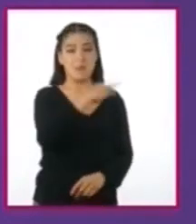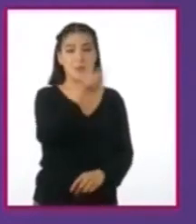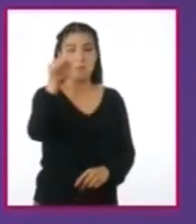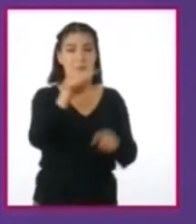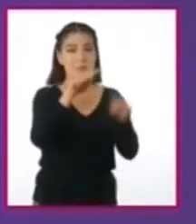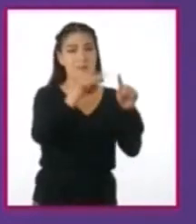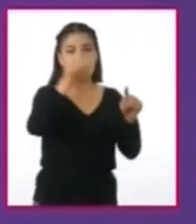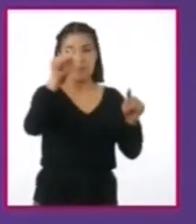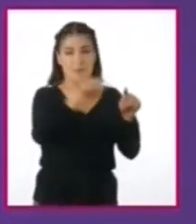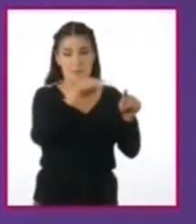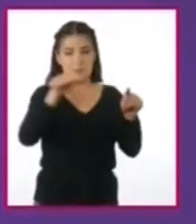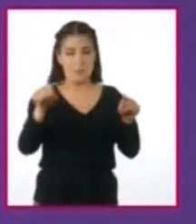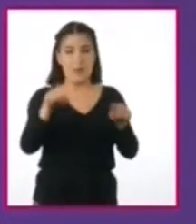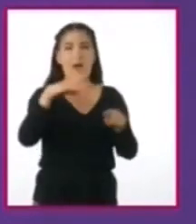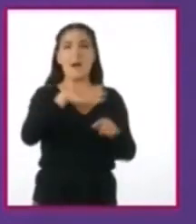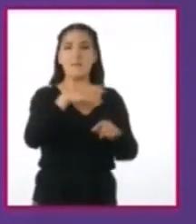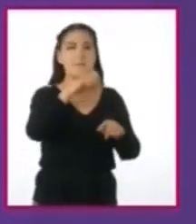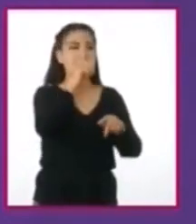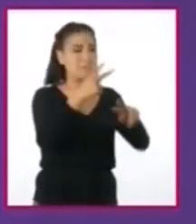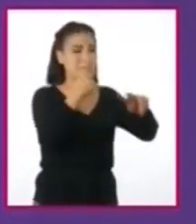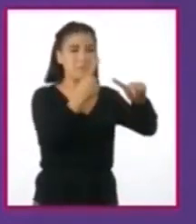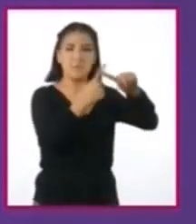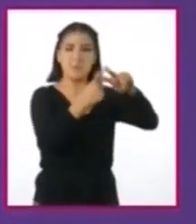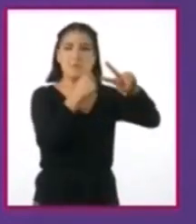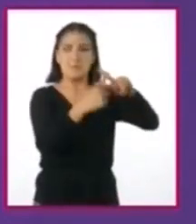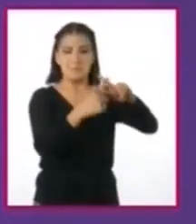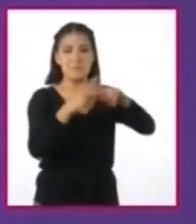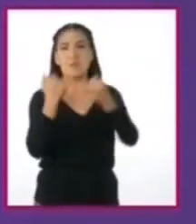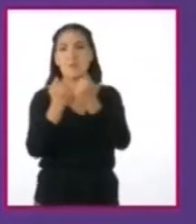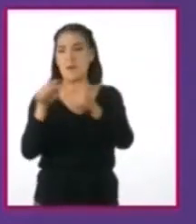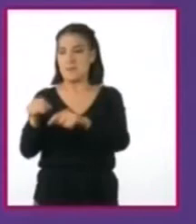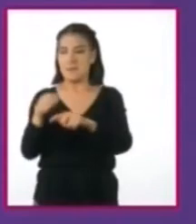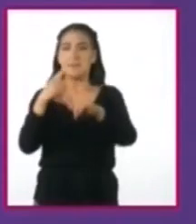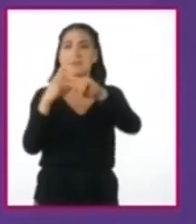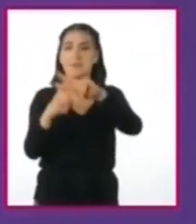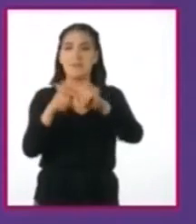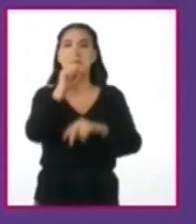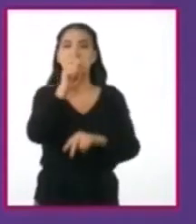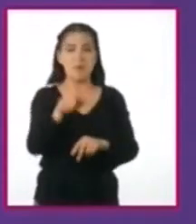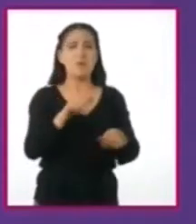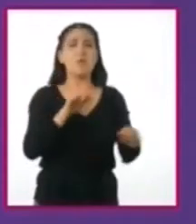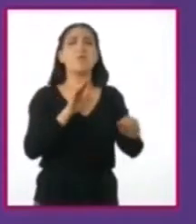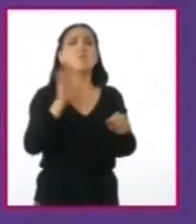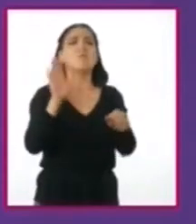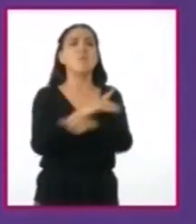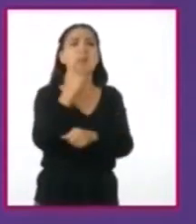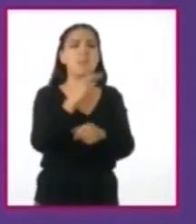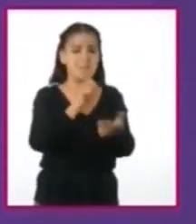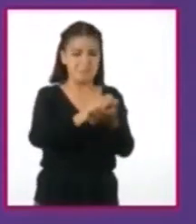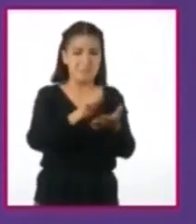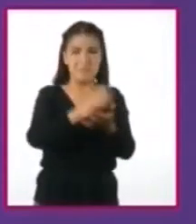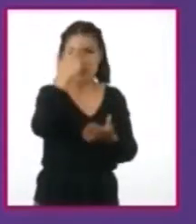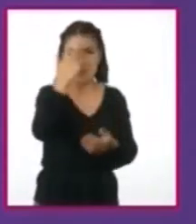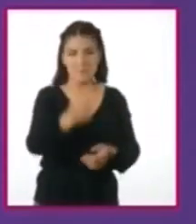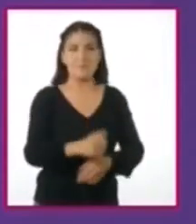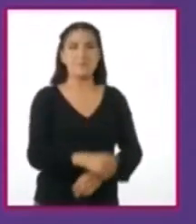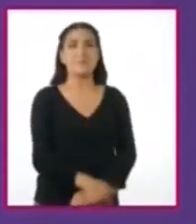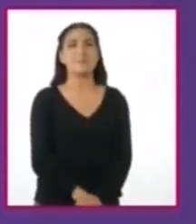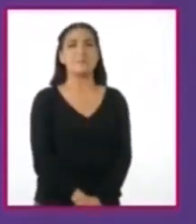recto, y estos ángulos agudos son iguales entre sí. ¿Podrías justificar por qué?